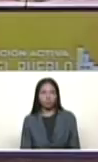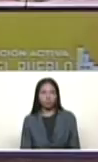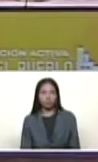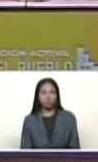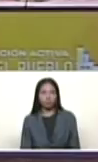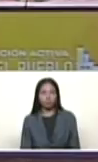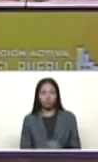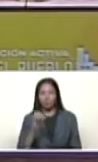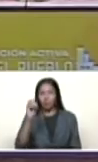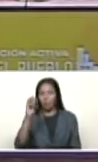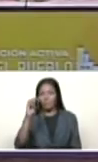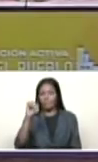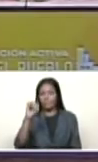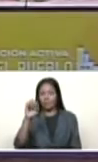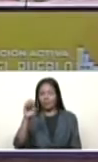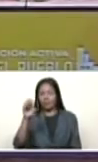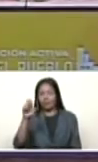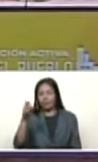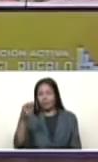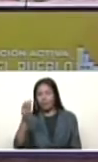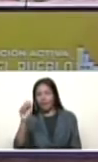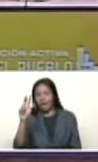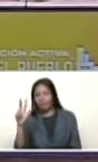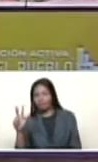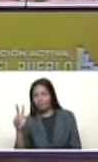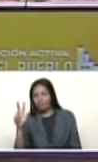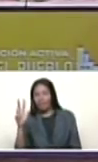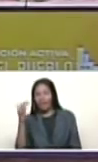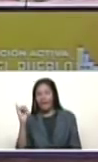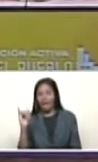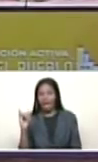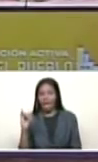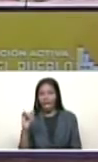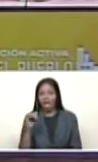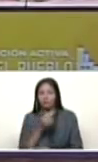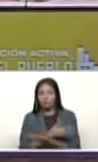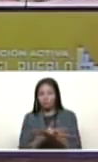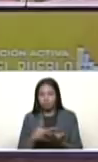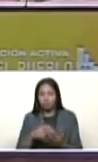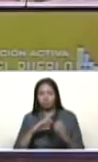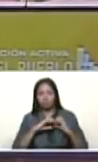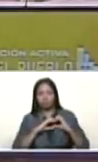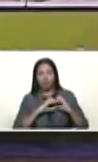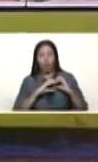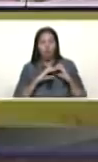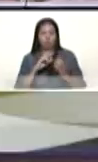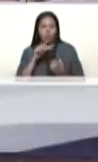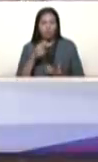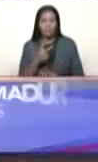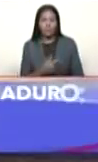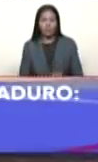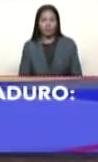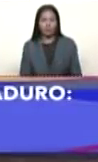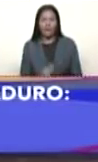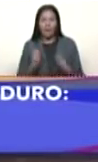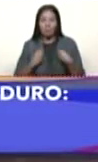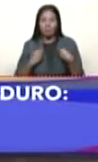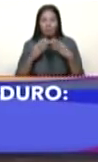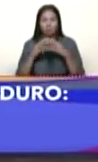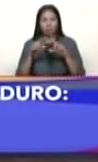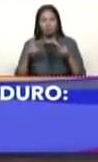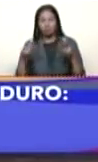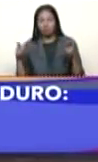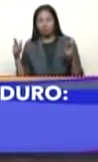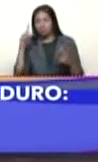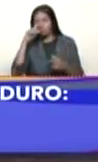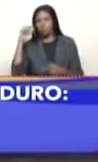Omega 3, claro, para el sistema circulatorio, el corazón, para vivir largos